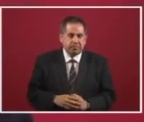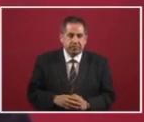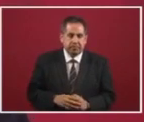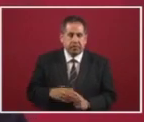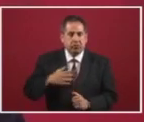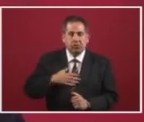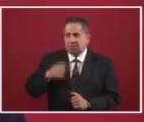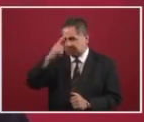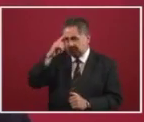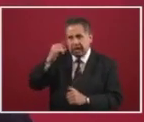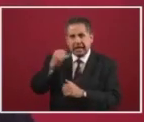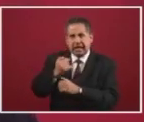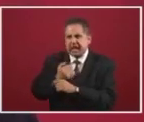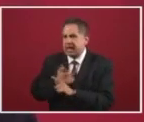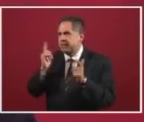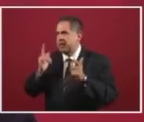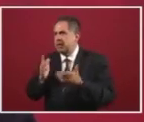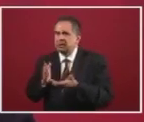libertario